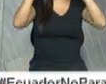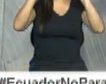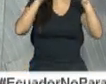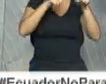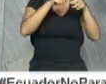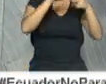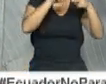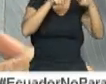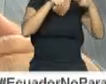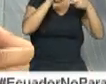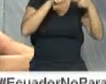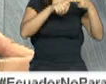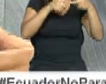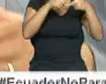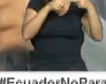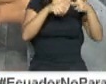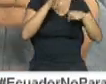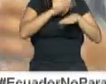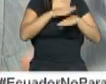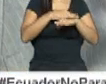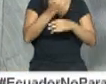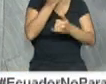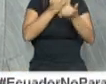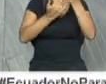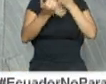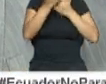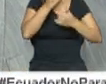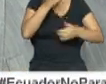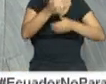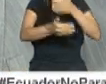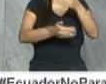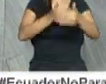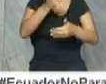los procesos, de las vulnerabilidades,